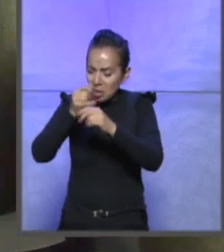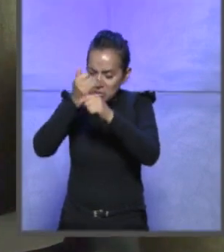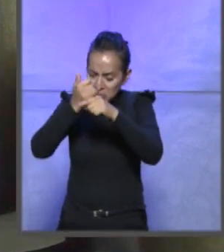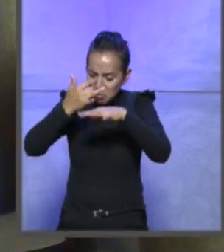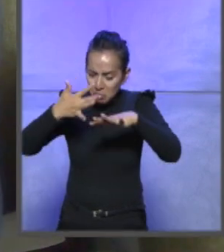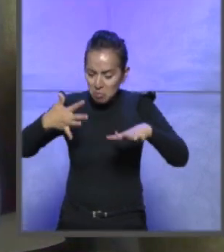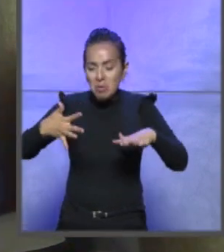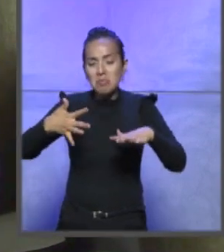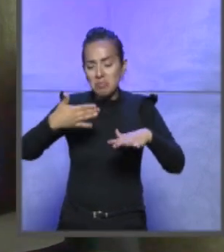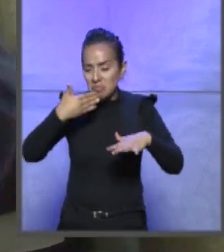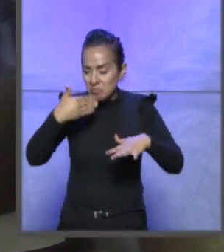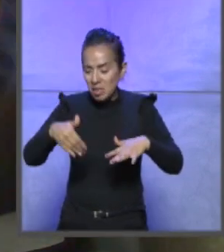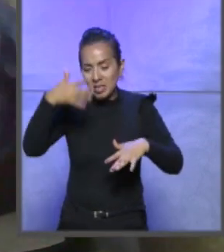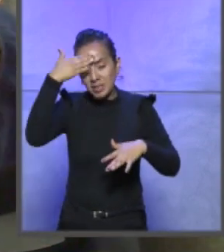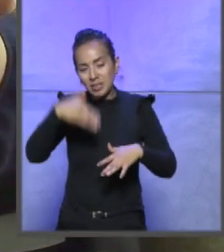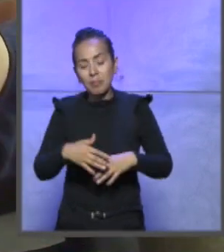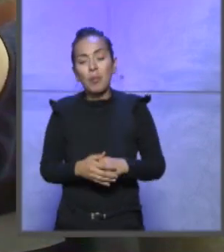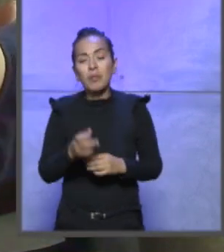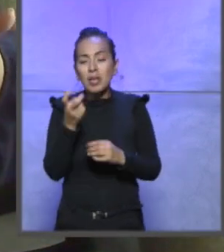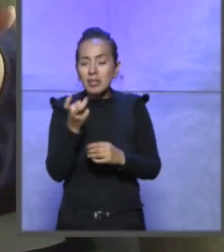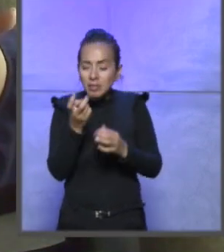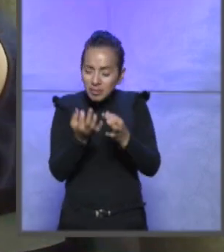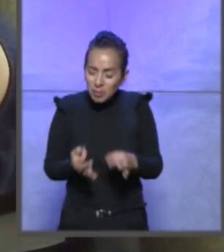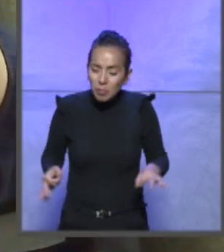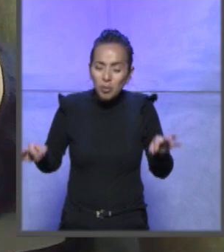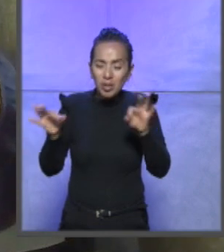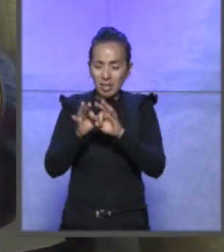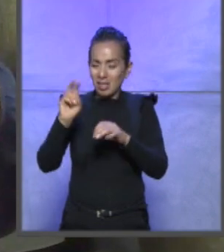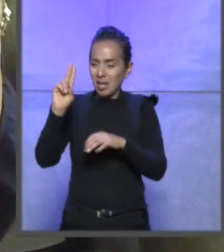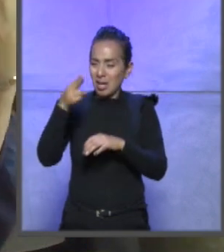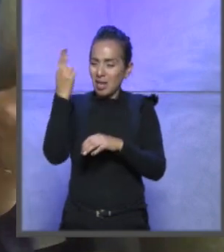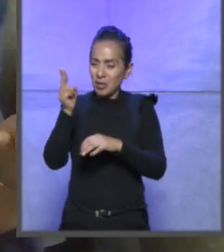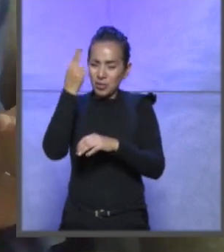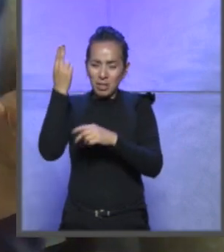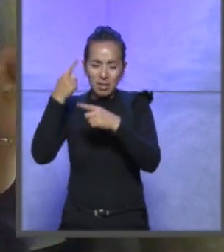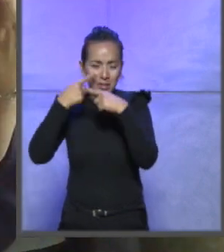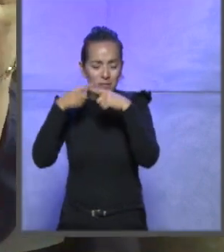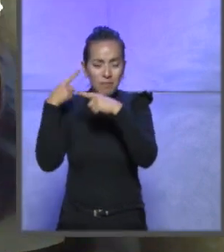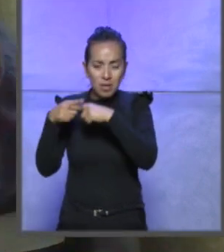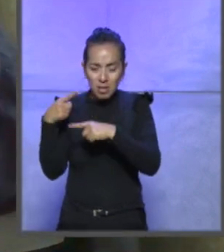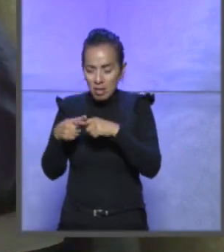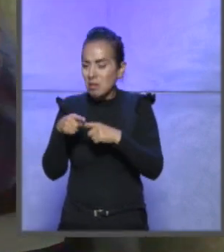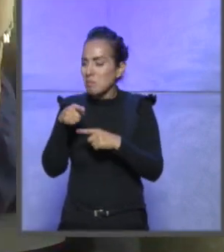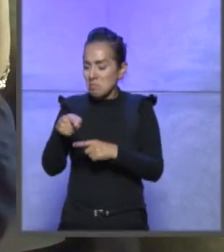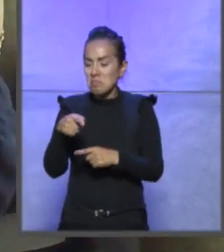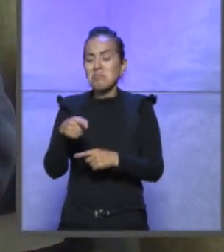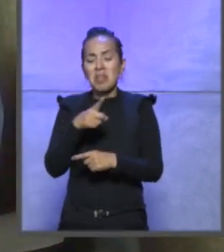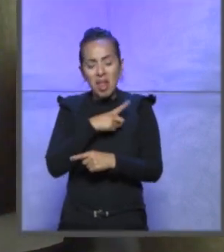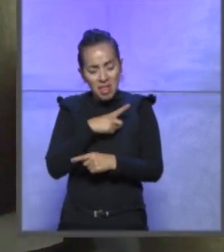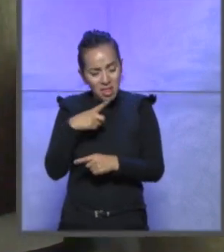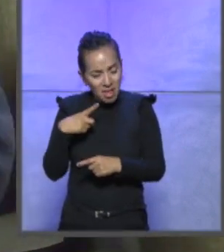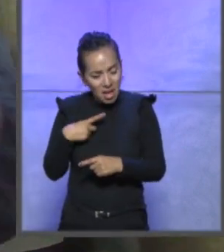Es importante, por eso, que las instituciones universitarias, que las universidades se